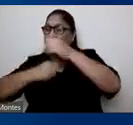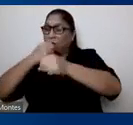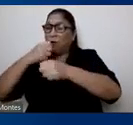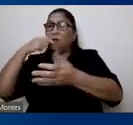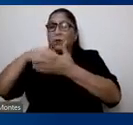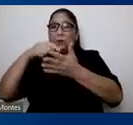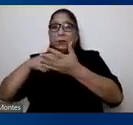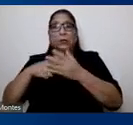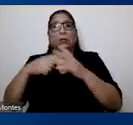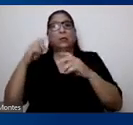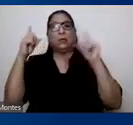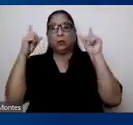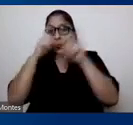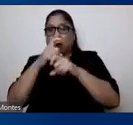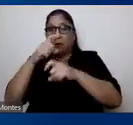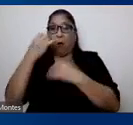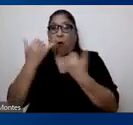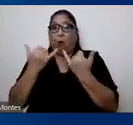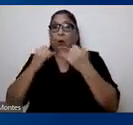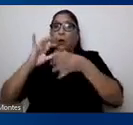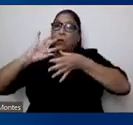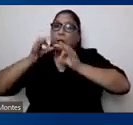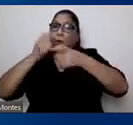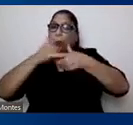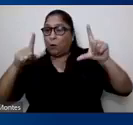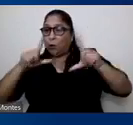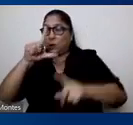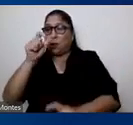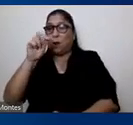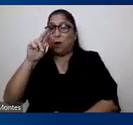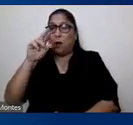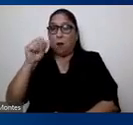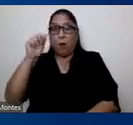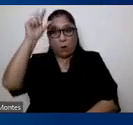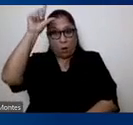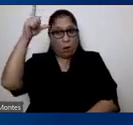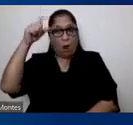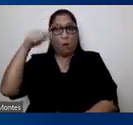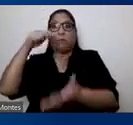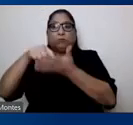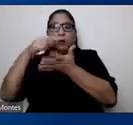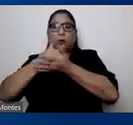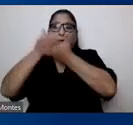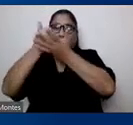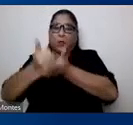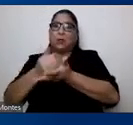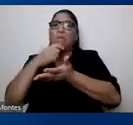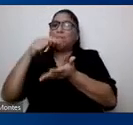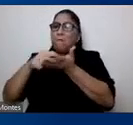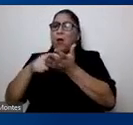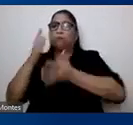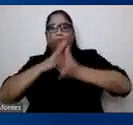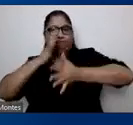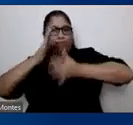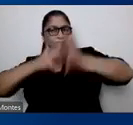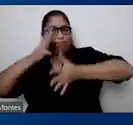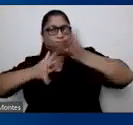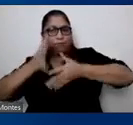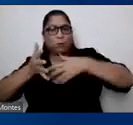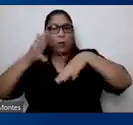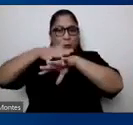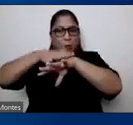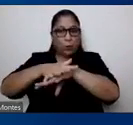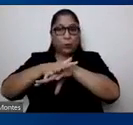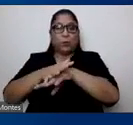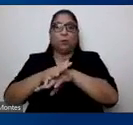nos acompaña Laura Montes como intérprete de lengua de señas, quien pues nos ayudará a facilitar el lenguaje inclusivo dentro de